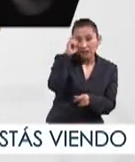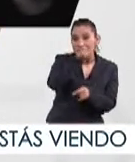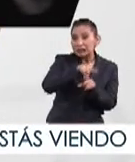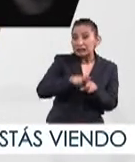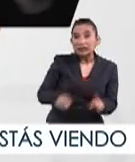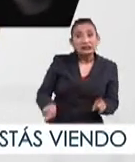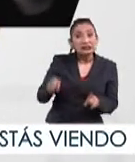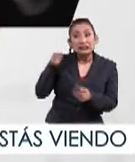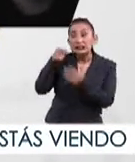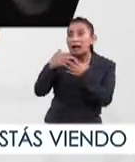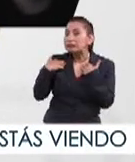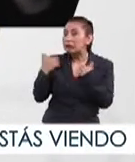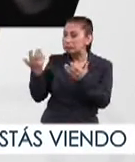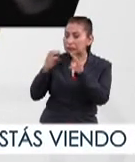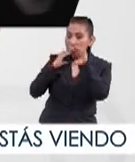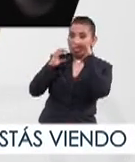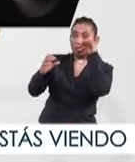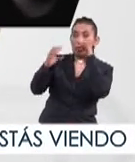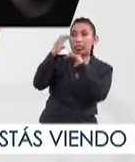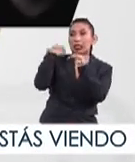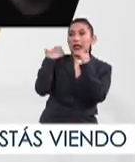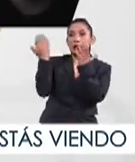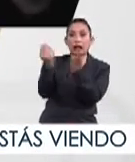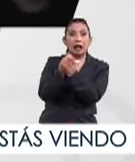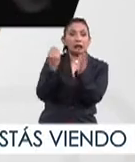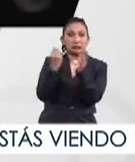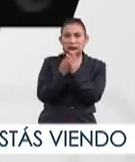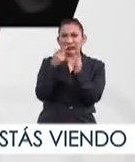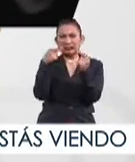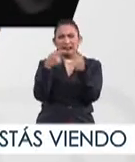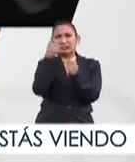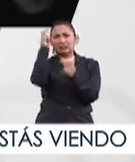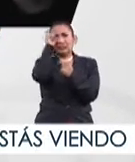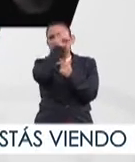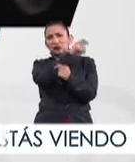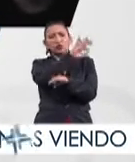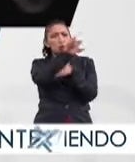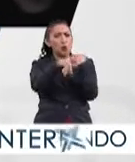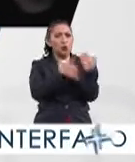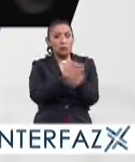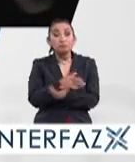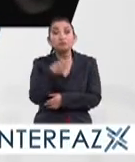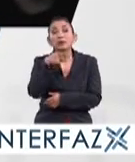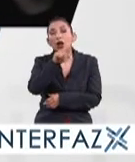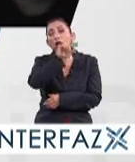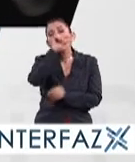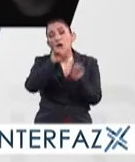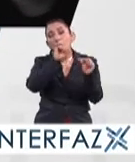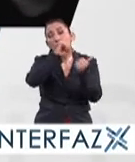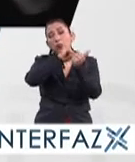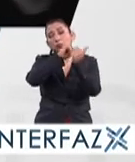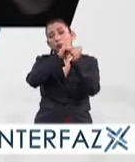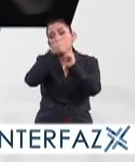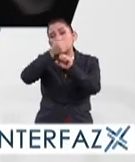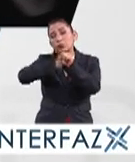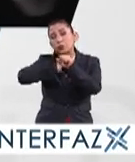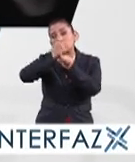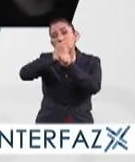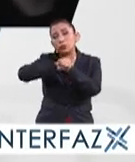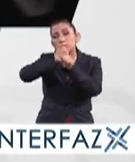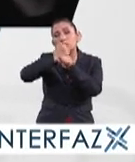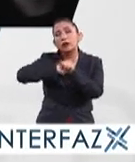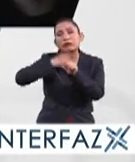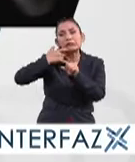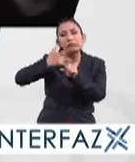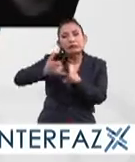difícil entenderles, muy difícil entender las clases, muy difícil todo. pero conforme tú vas practicando, conforme tú